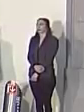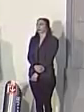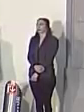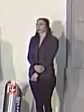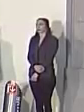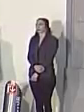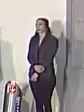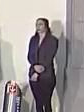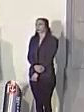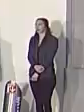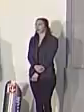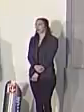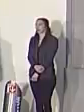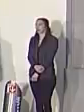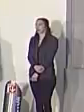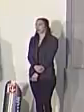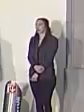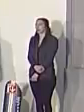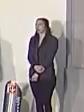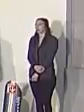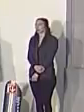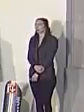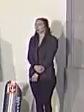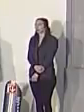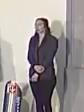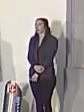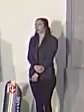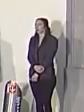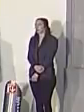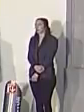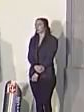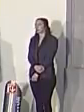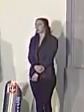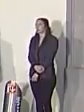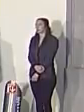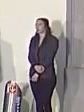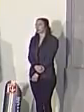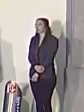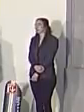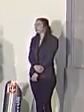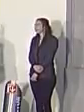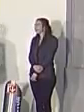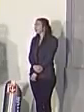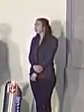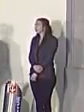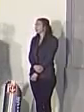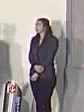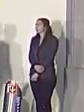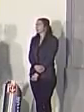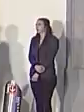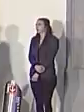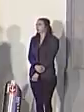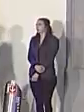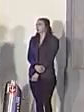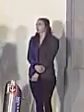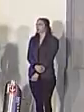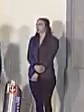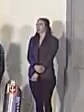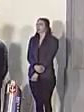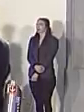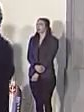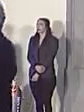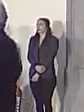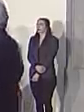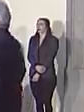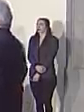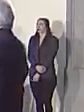este nuevo régimen, cada día se sigue tolerando esas violaciones. Su opinión allí con respecto a